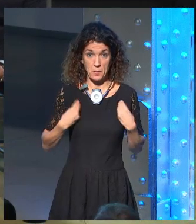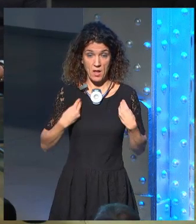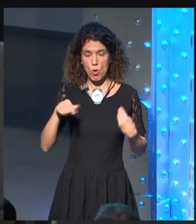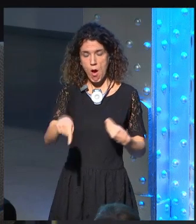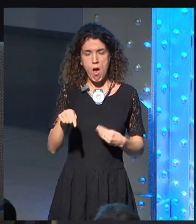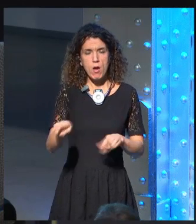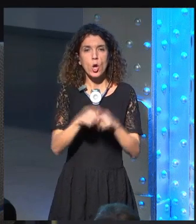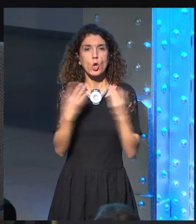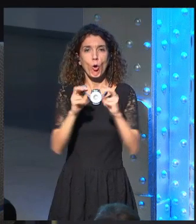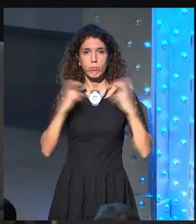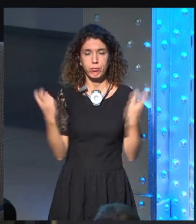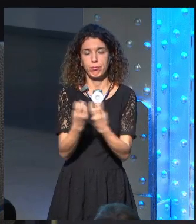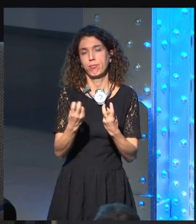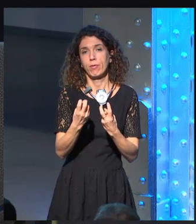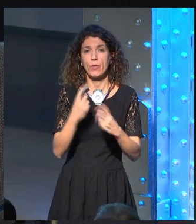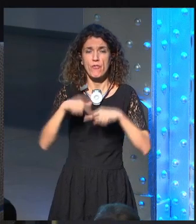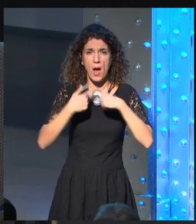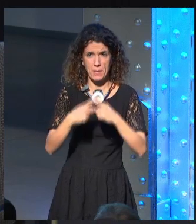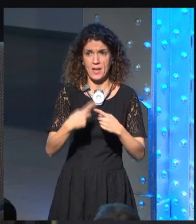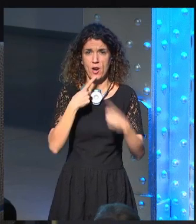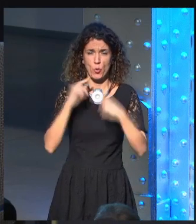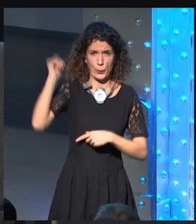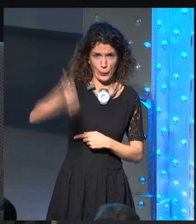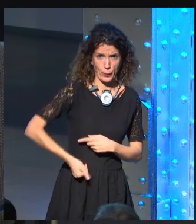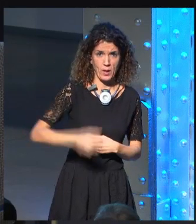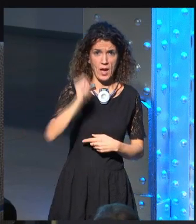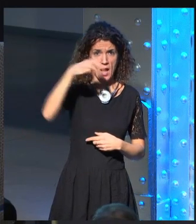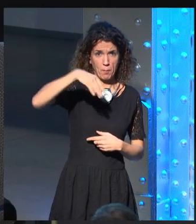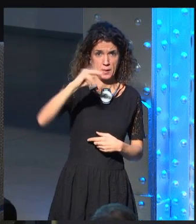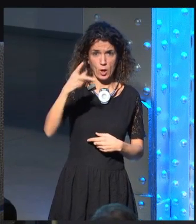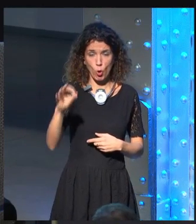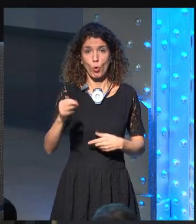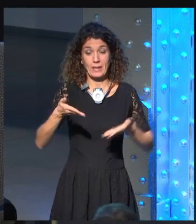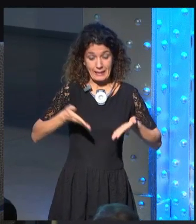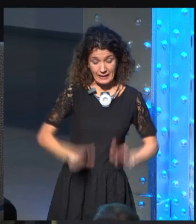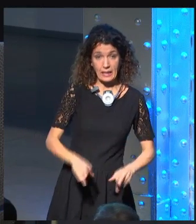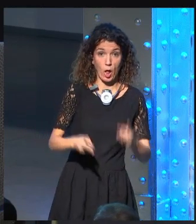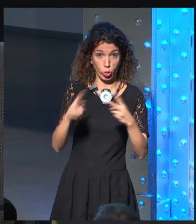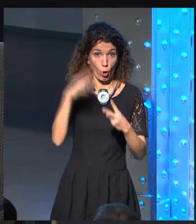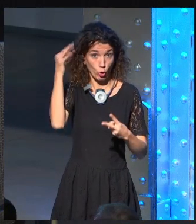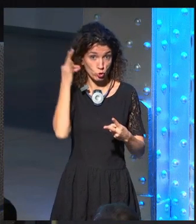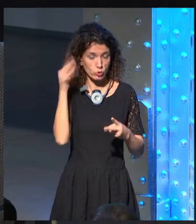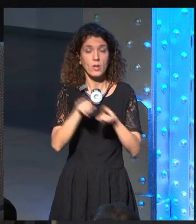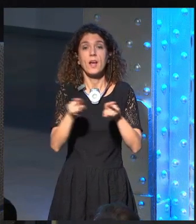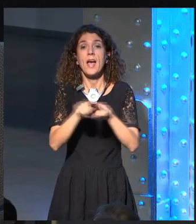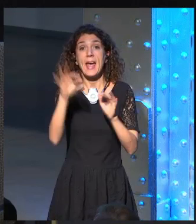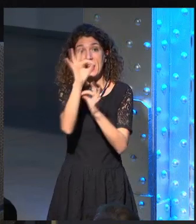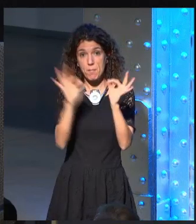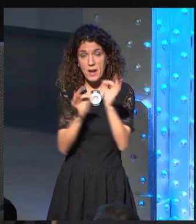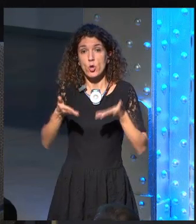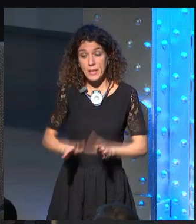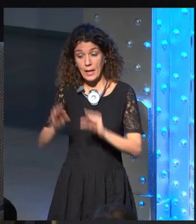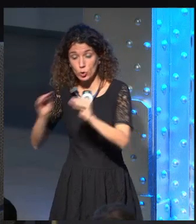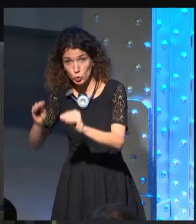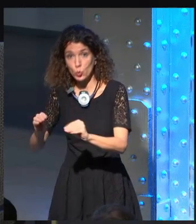familia. Mi novia desde hace muchos años, Amiko, mis hijas, Samantha y Charlotte, mi hermano gemelo Mark, su mujer Gaby, su